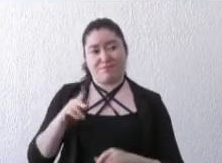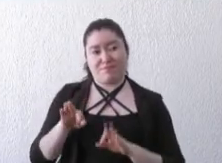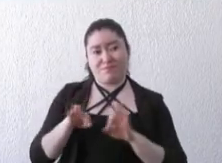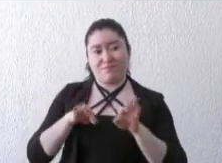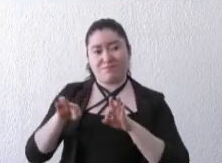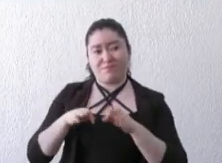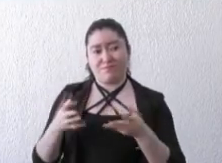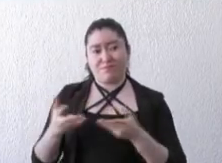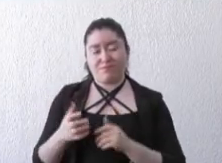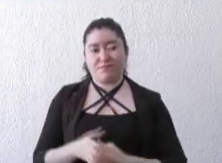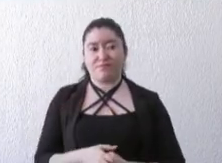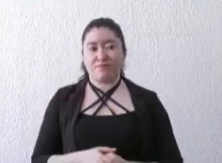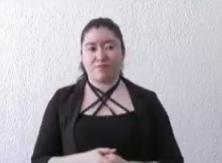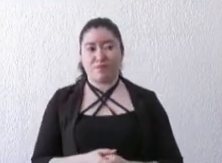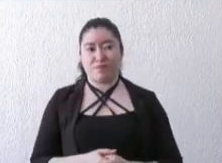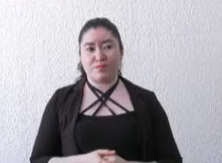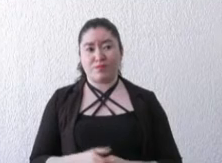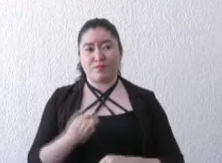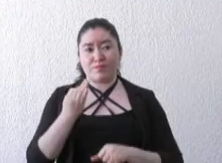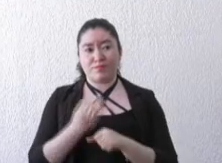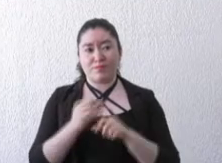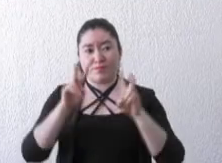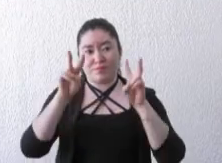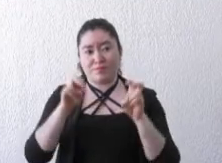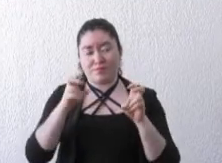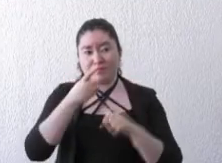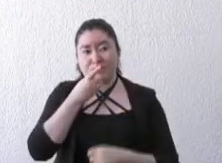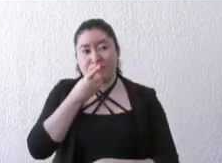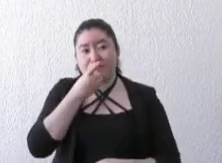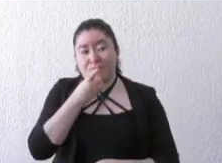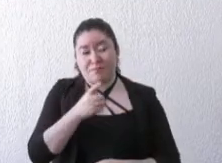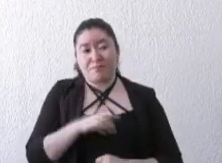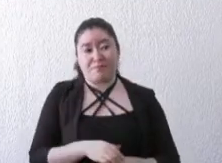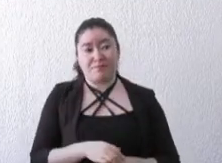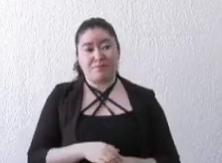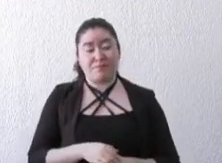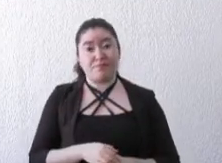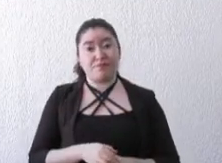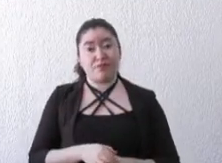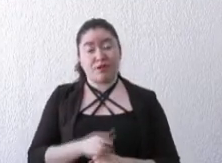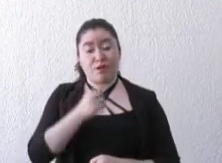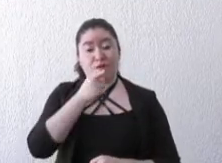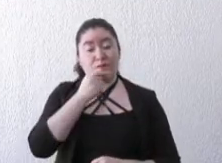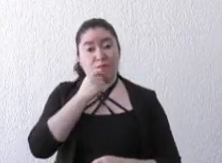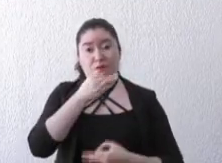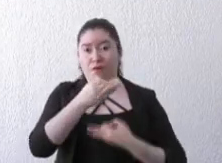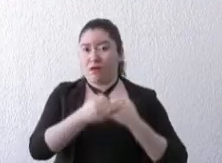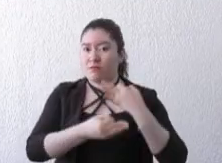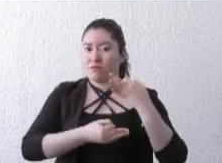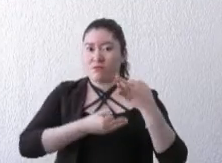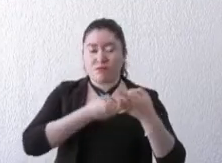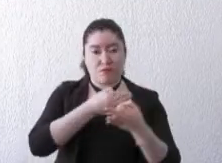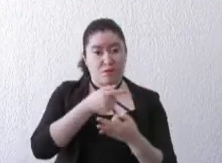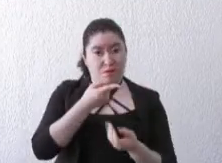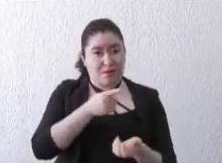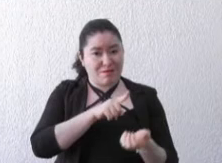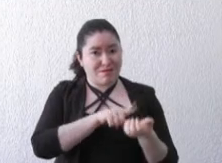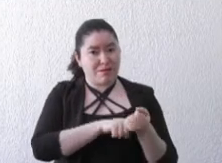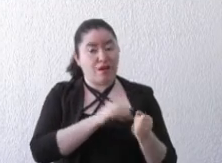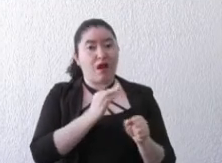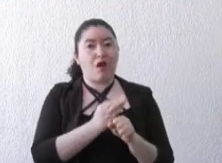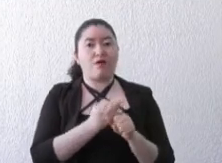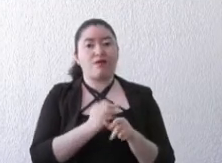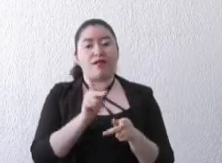gracias. Sobre este tema que comentas, están todos los policías en asuntos internos, están suspendidos por lo pronto,